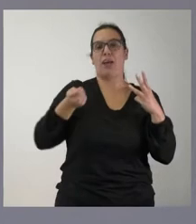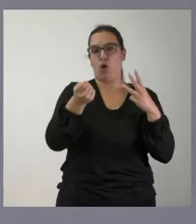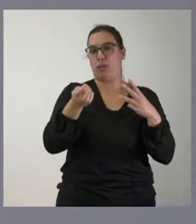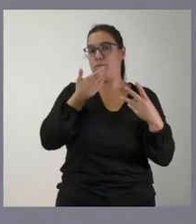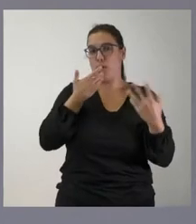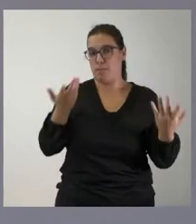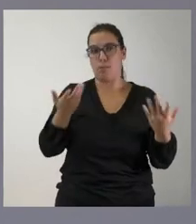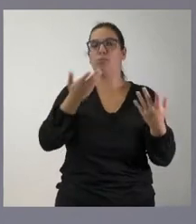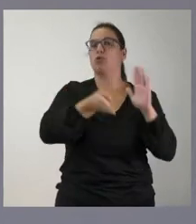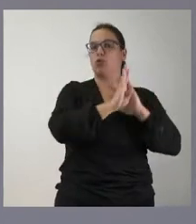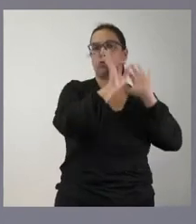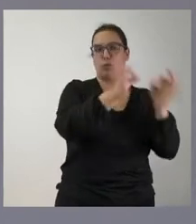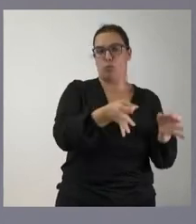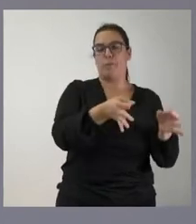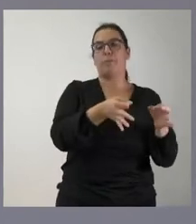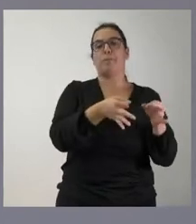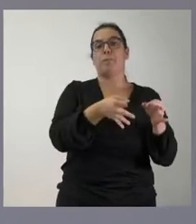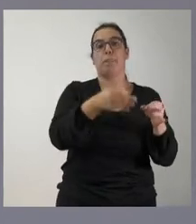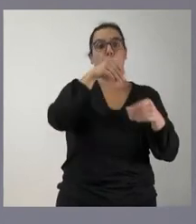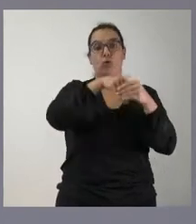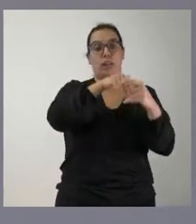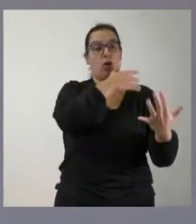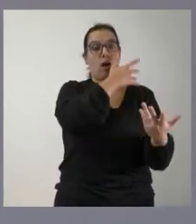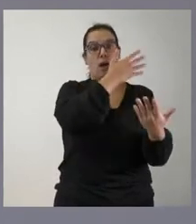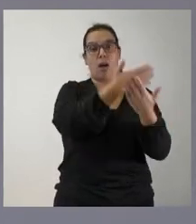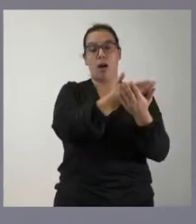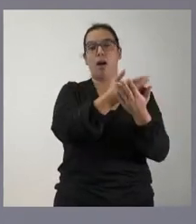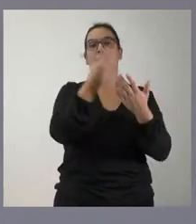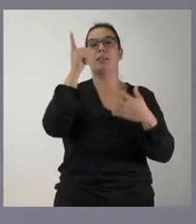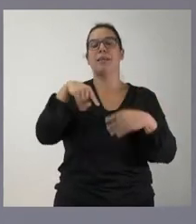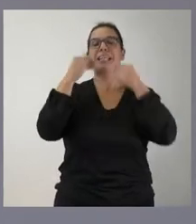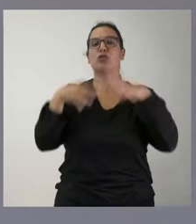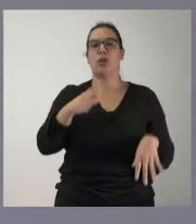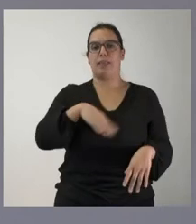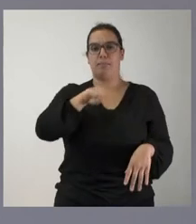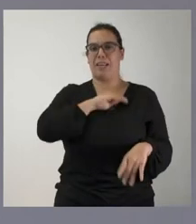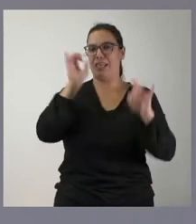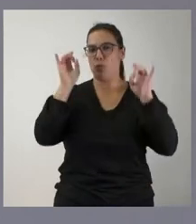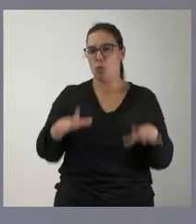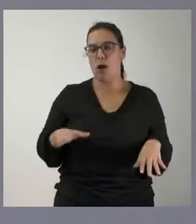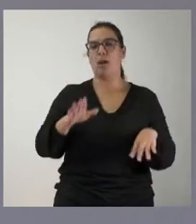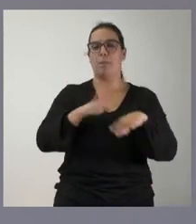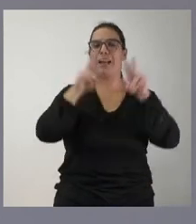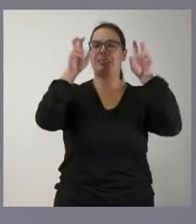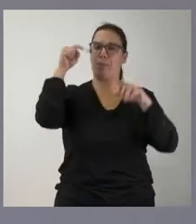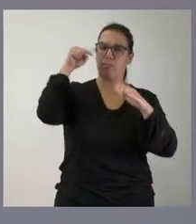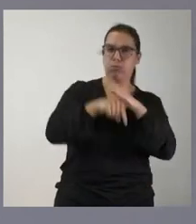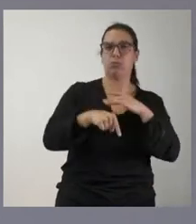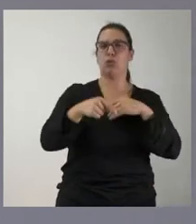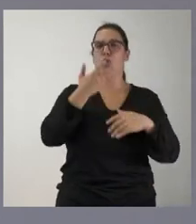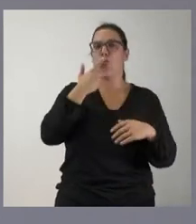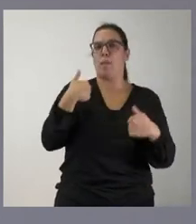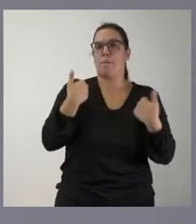las mismas horas y los mismos contenidos que hasta ahora en la asignatura de la historia de España mejorando el conocimiento en esta materia y manteniéndose también